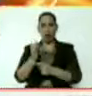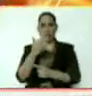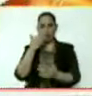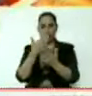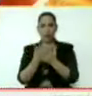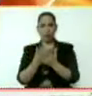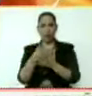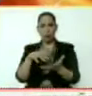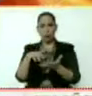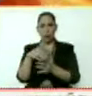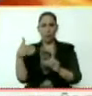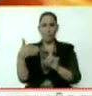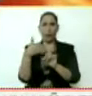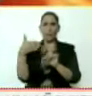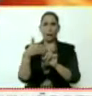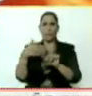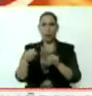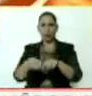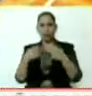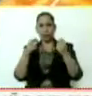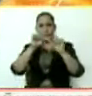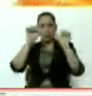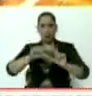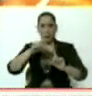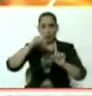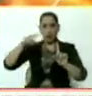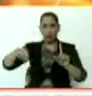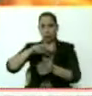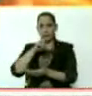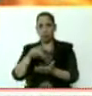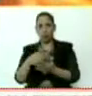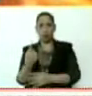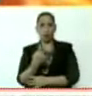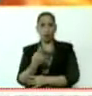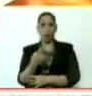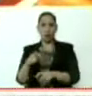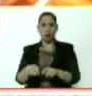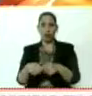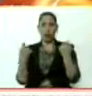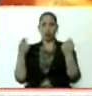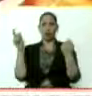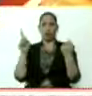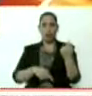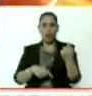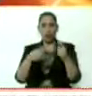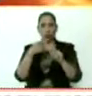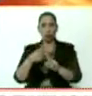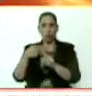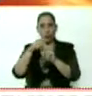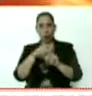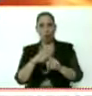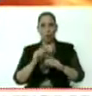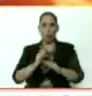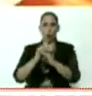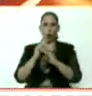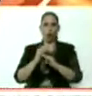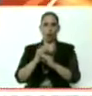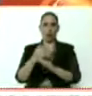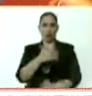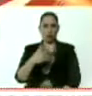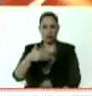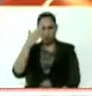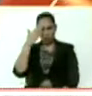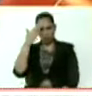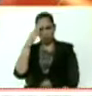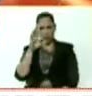a una situación de ataque permanente al sistema eléctrico nacional, no solamente de ataque, se suma también el bloqueo. Yo quiero que el país sepa que